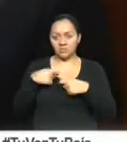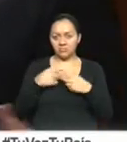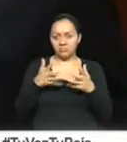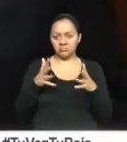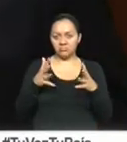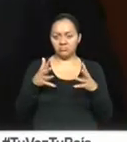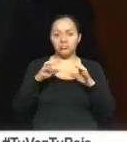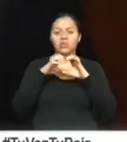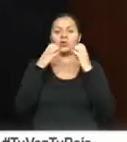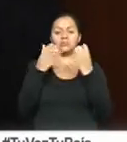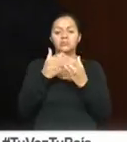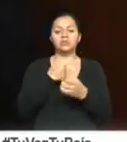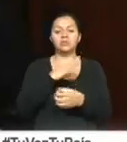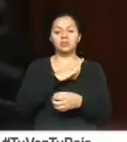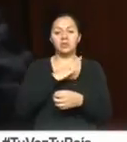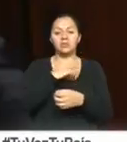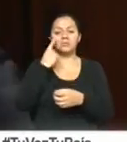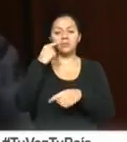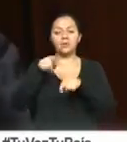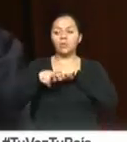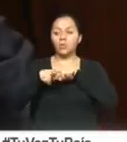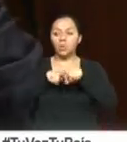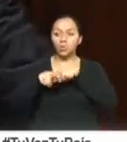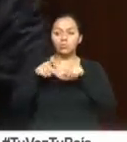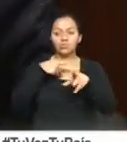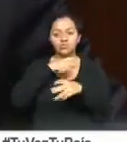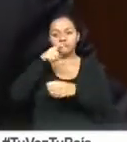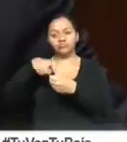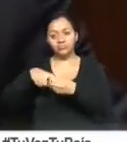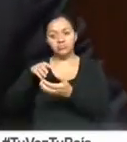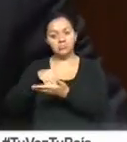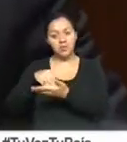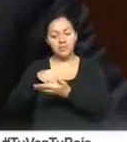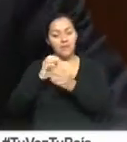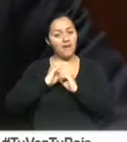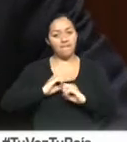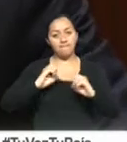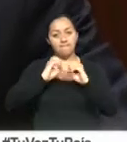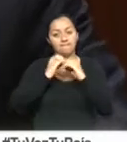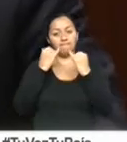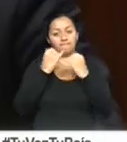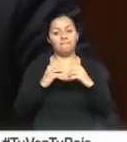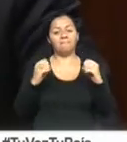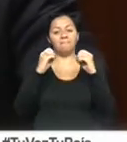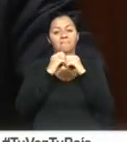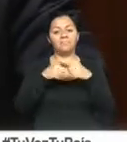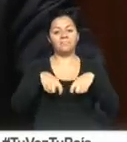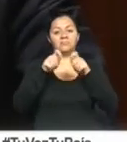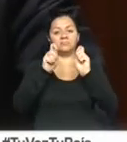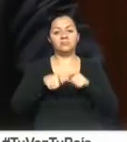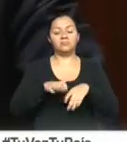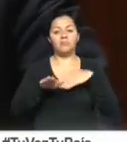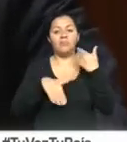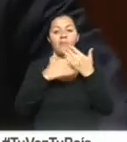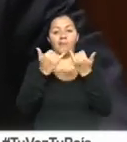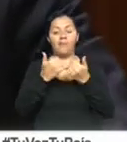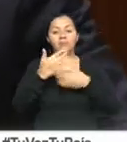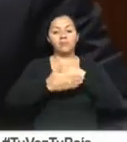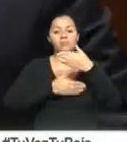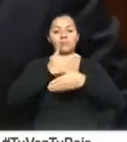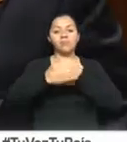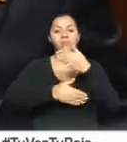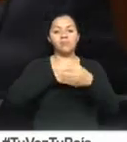comisiones técnicas para licitaciones, concursos, procesos de selección de contratos, de contratistas, perdón. Son procesos internos